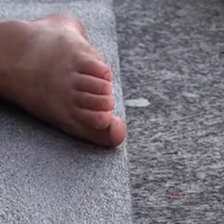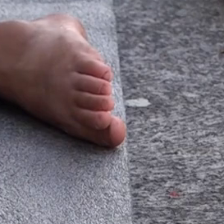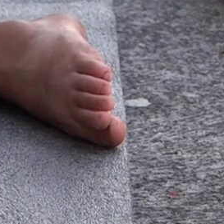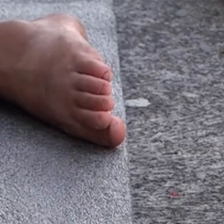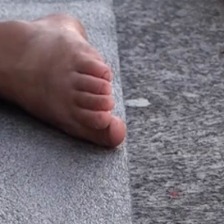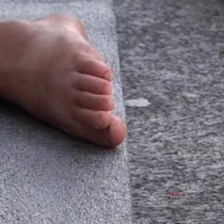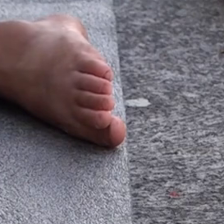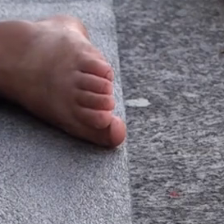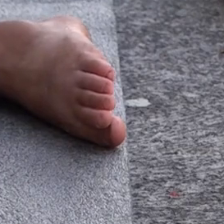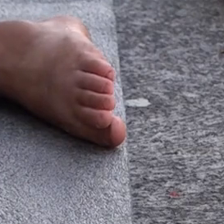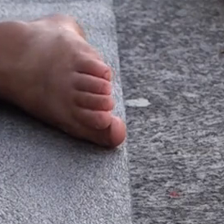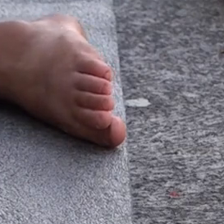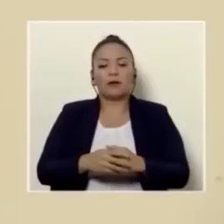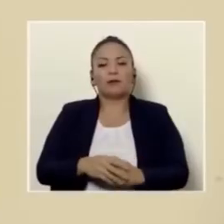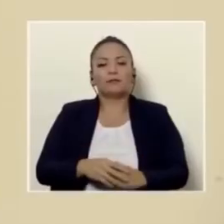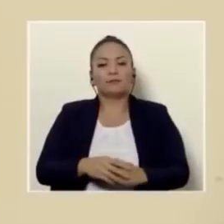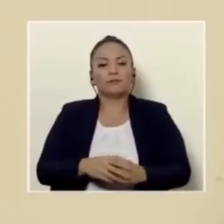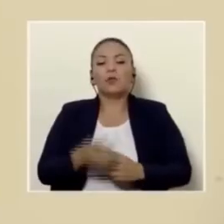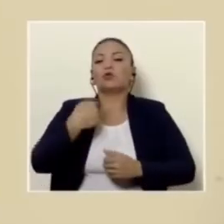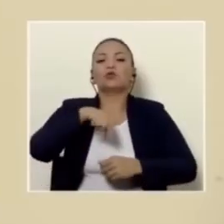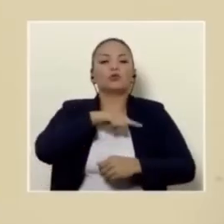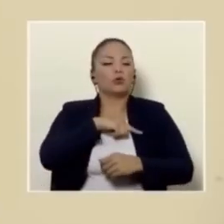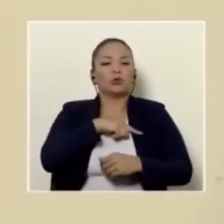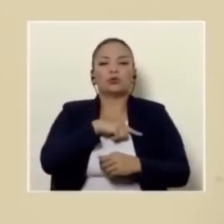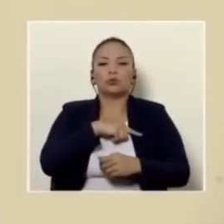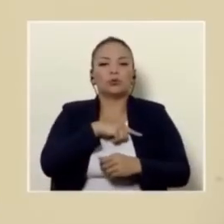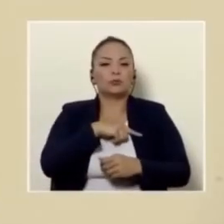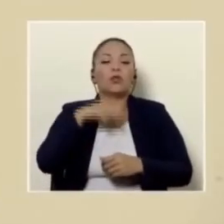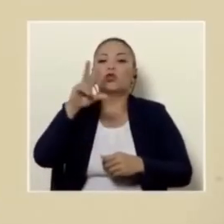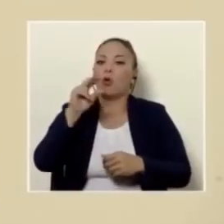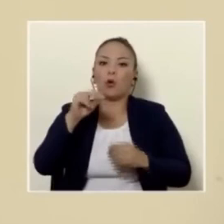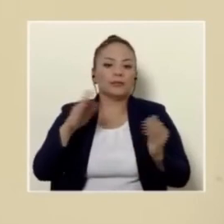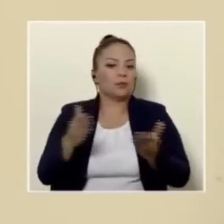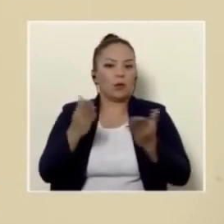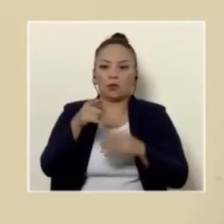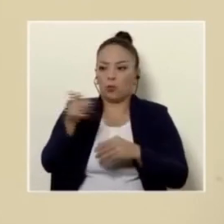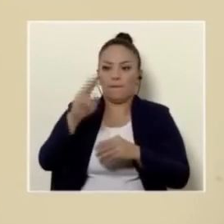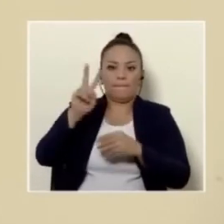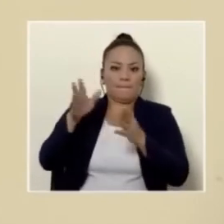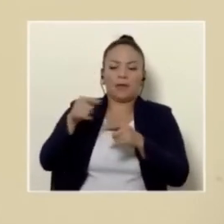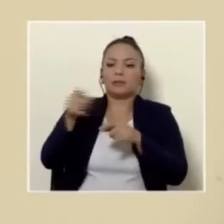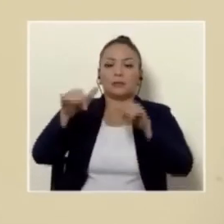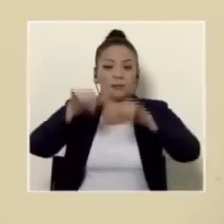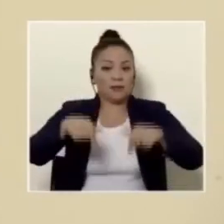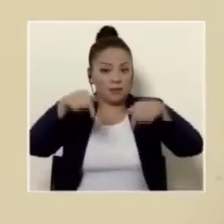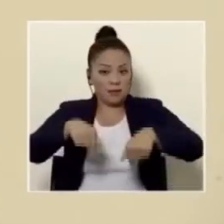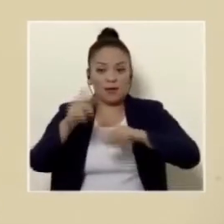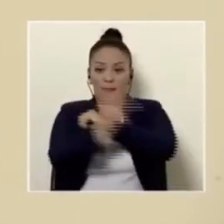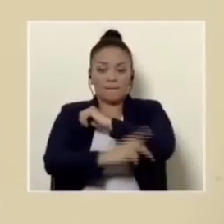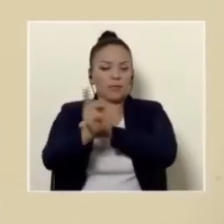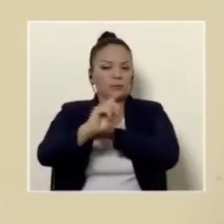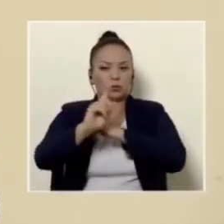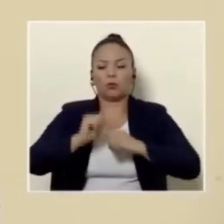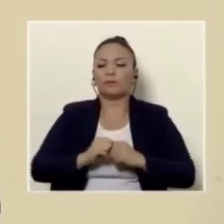con Nicaragua nosotros no estamos estimulando que se queden aquí sino